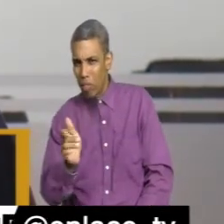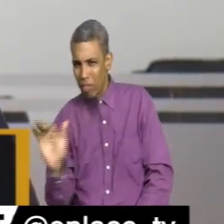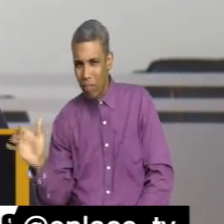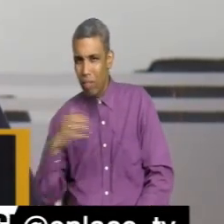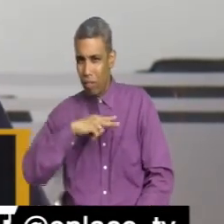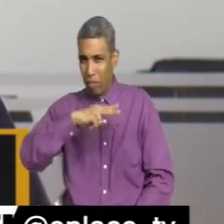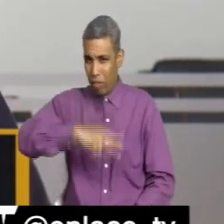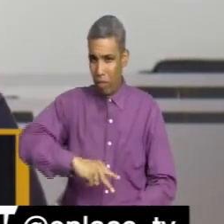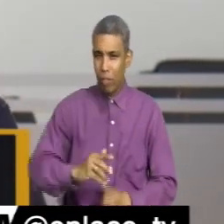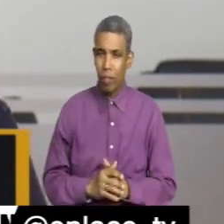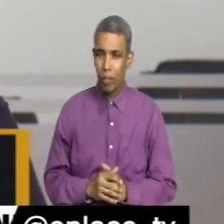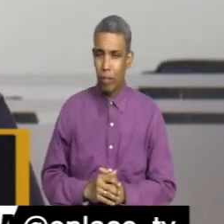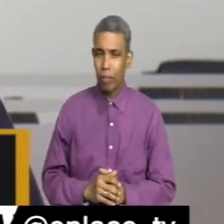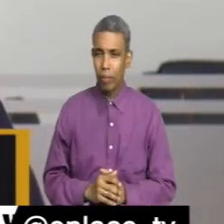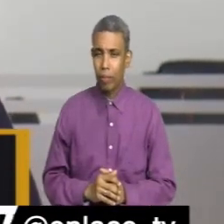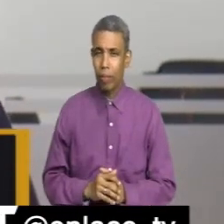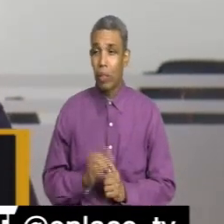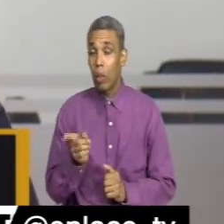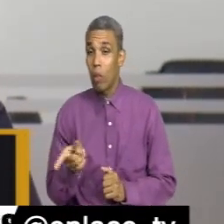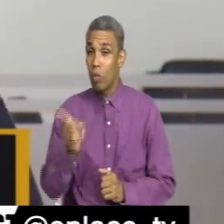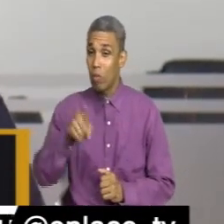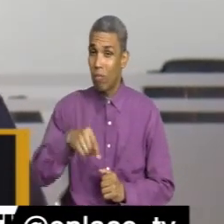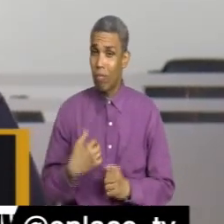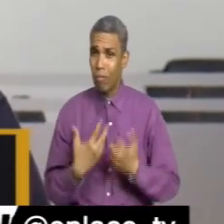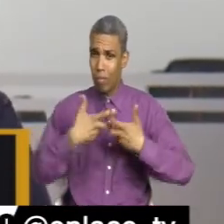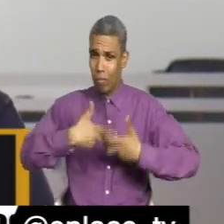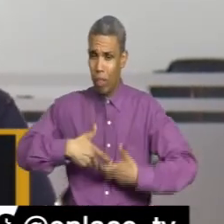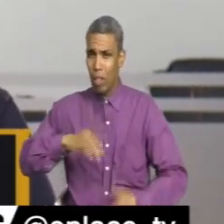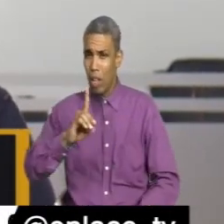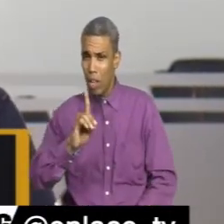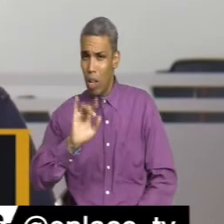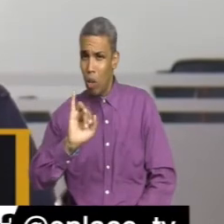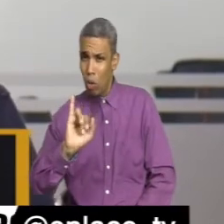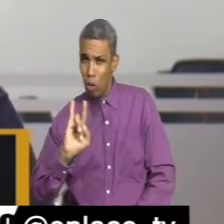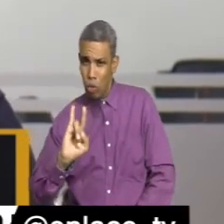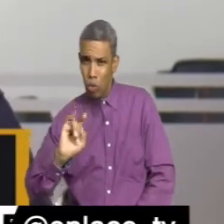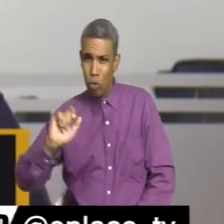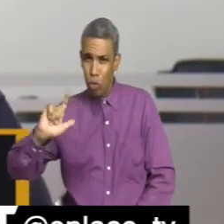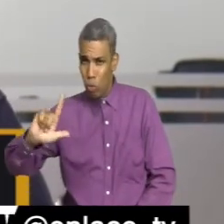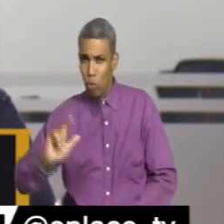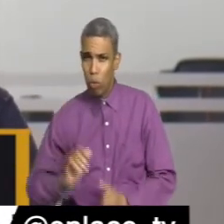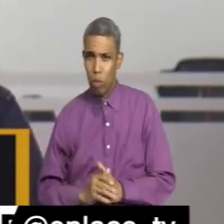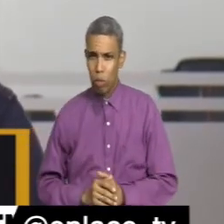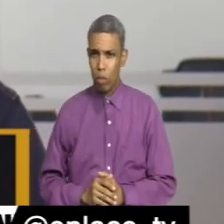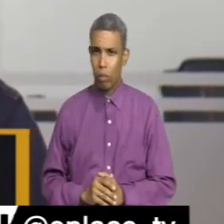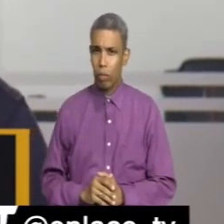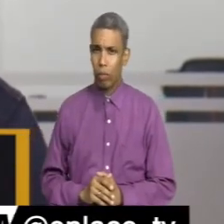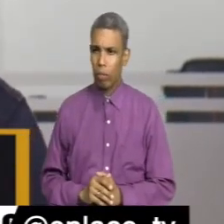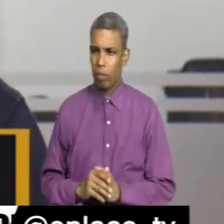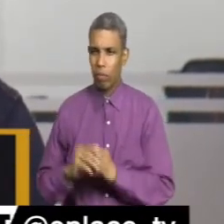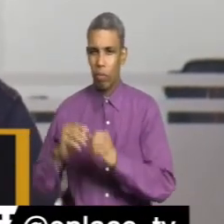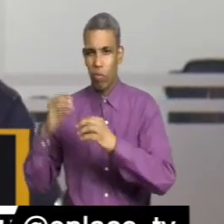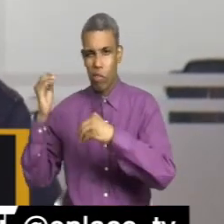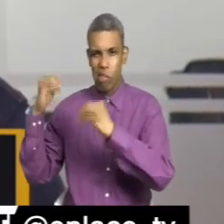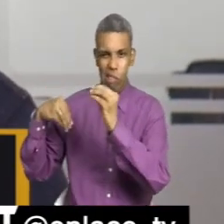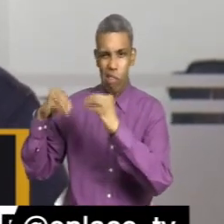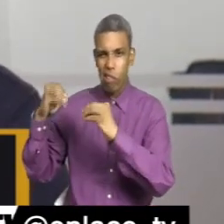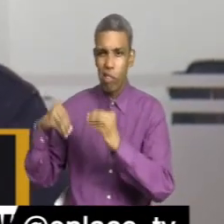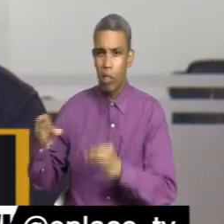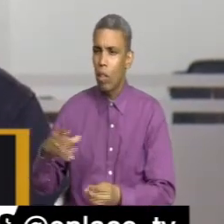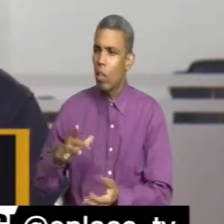Dud y Mota Engil, hay una discrepancia frente al valor, y frente a eso habría que precisar dos